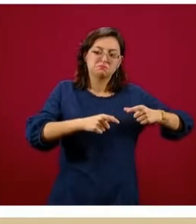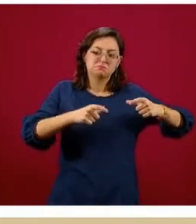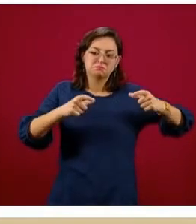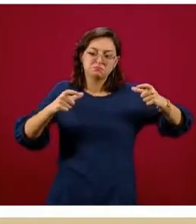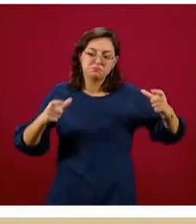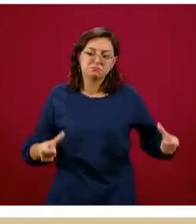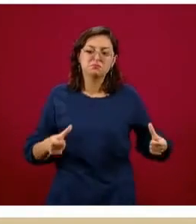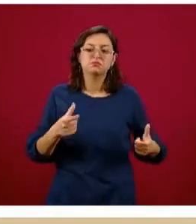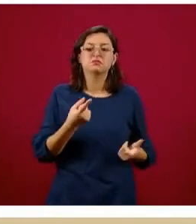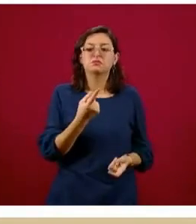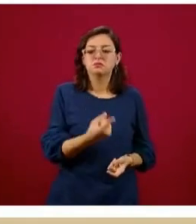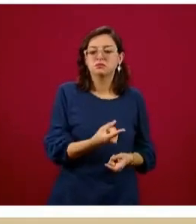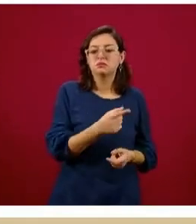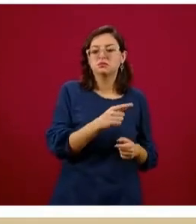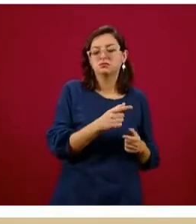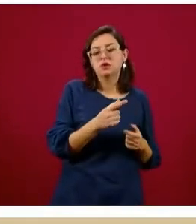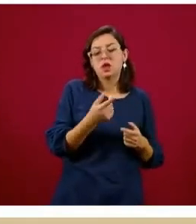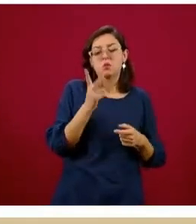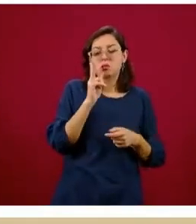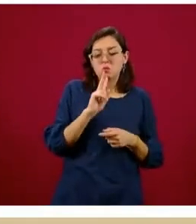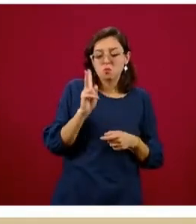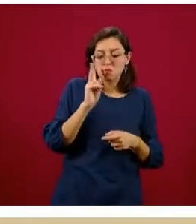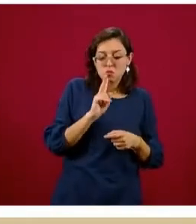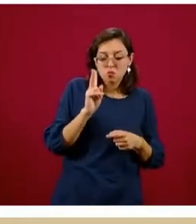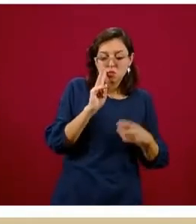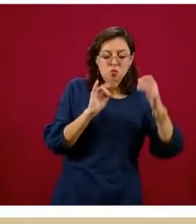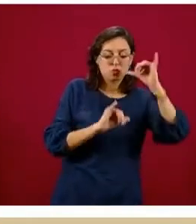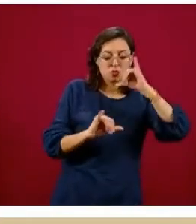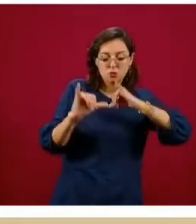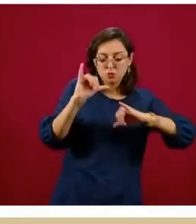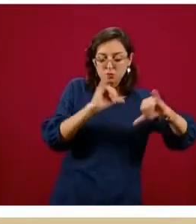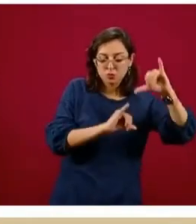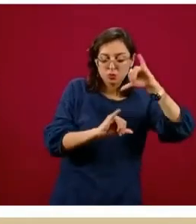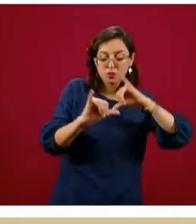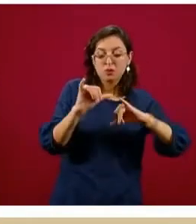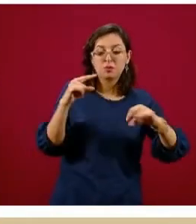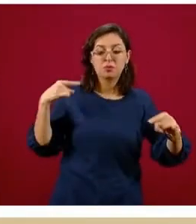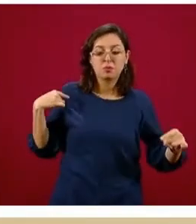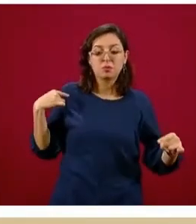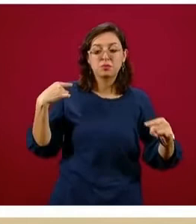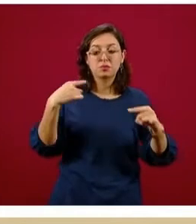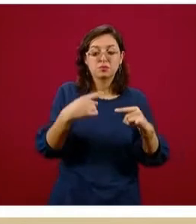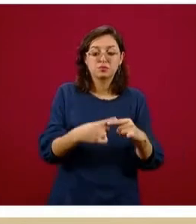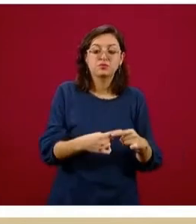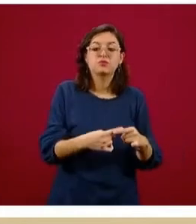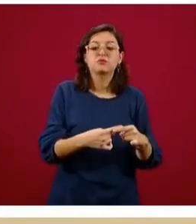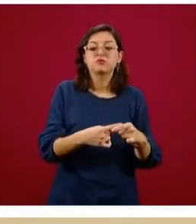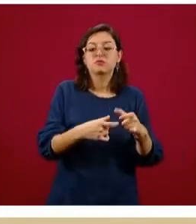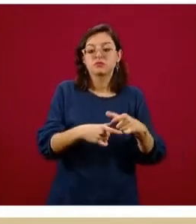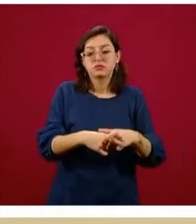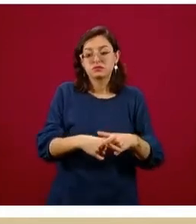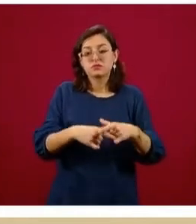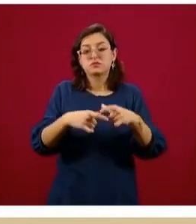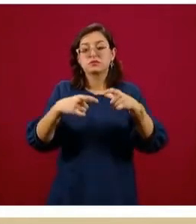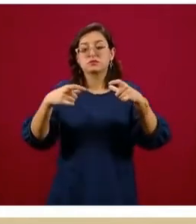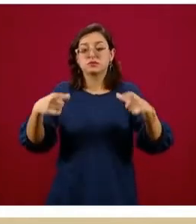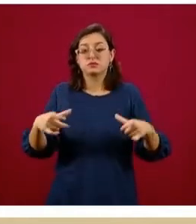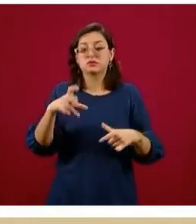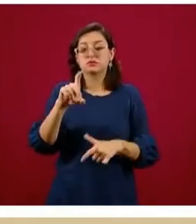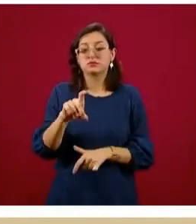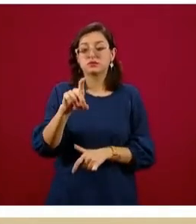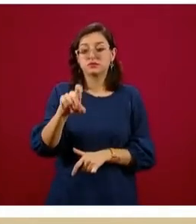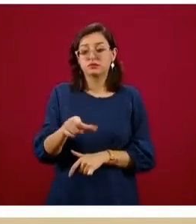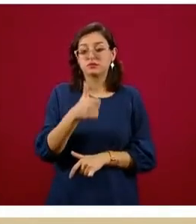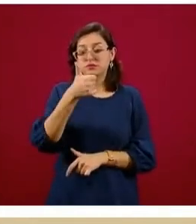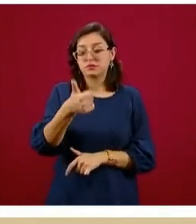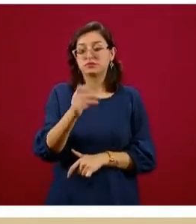en relación a la cantidad de pruebas que también se han tomado, pues ha ido incrementando, teniendo hasta un